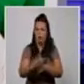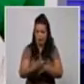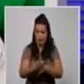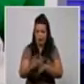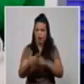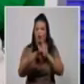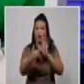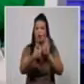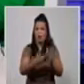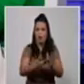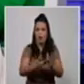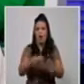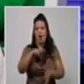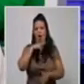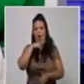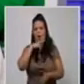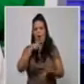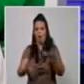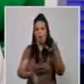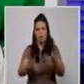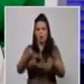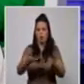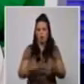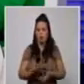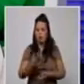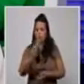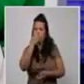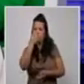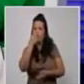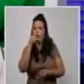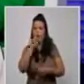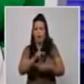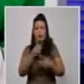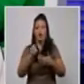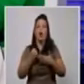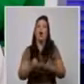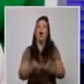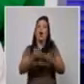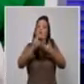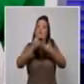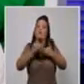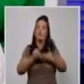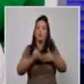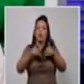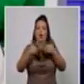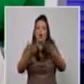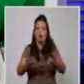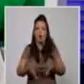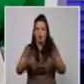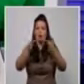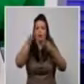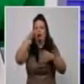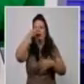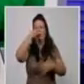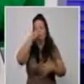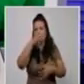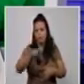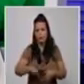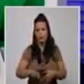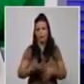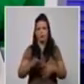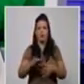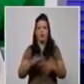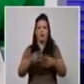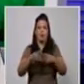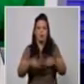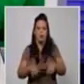al fluidificar las secreciones que puedan existir, pues muchas veces mejora el estado generado